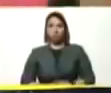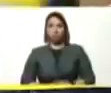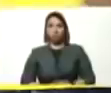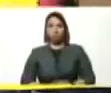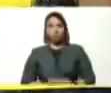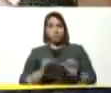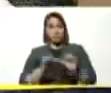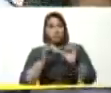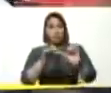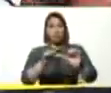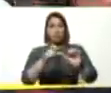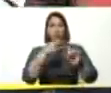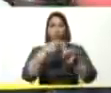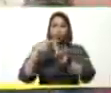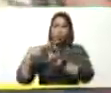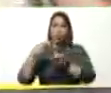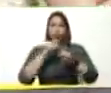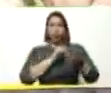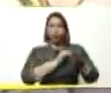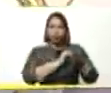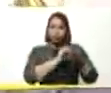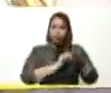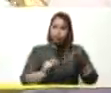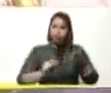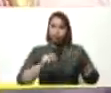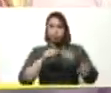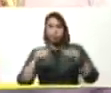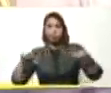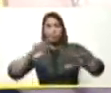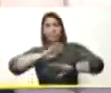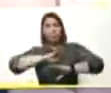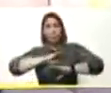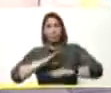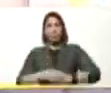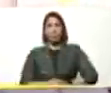Sigan sumando tierra propia,